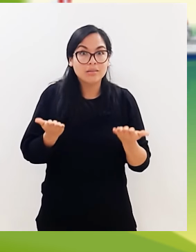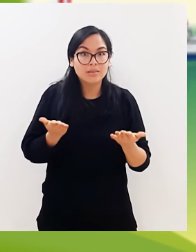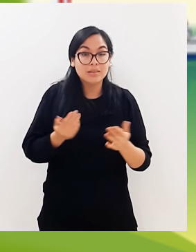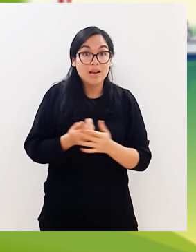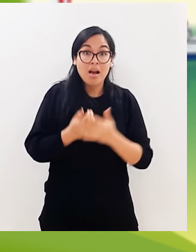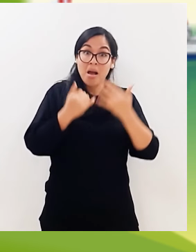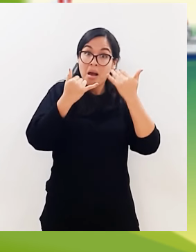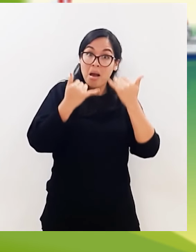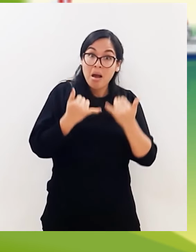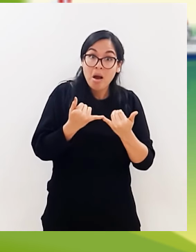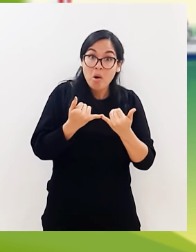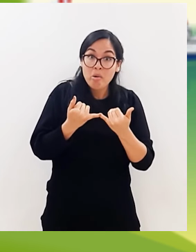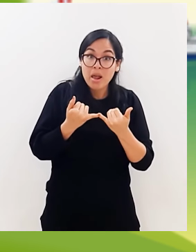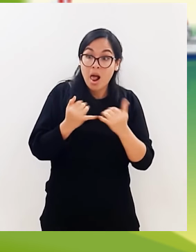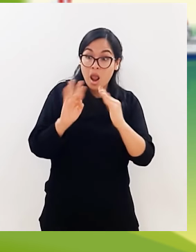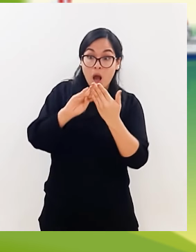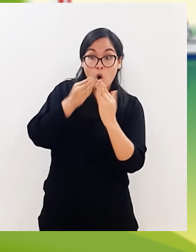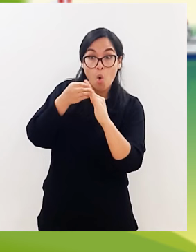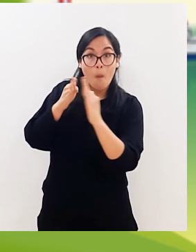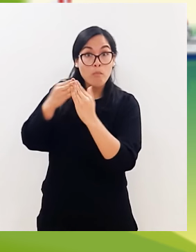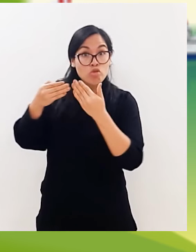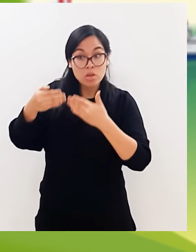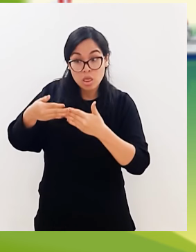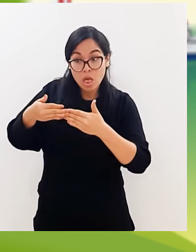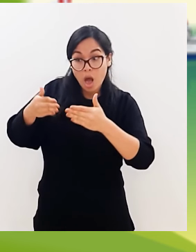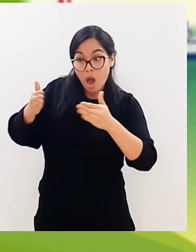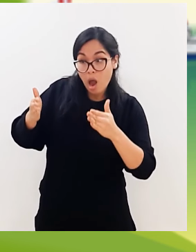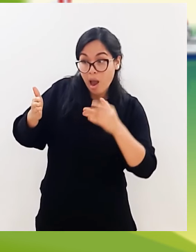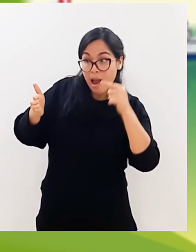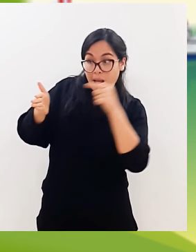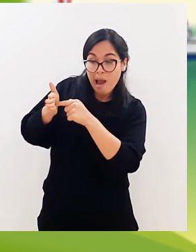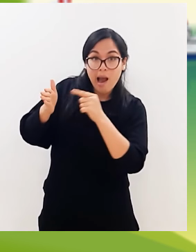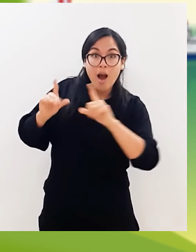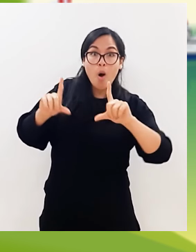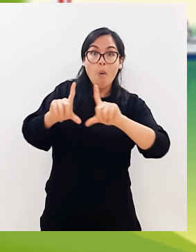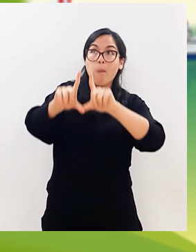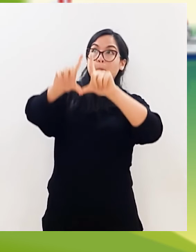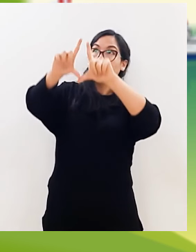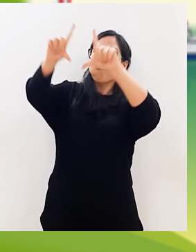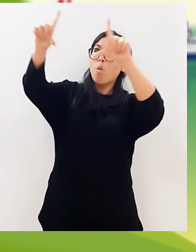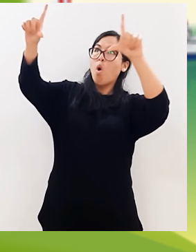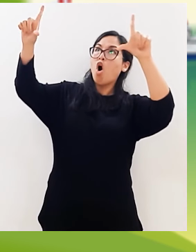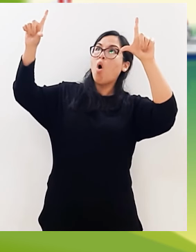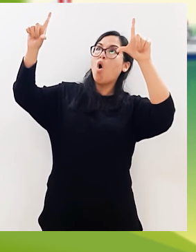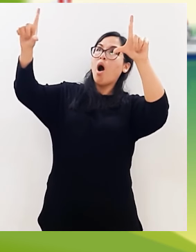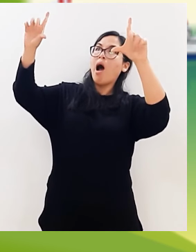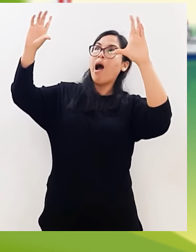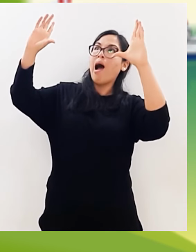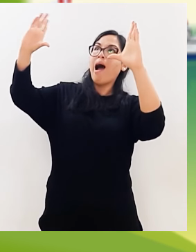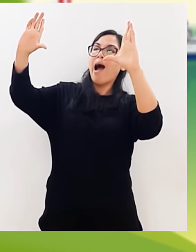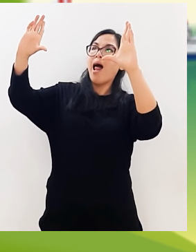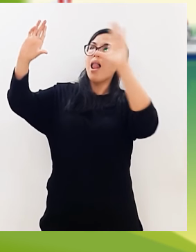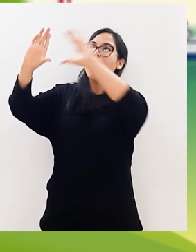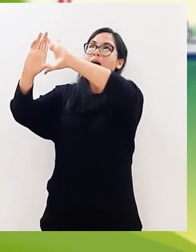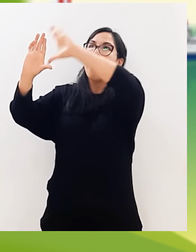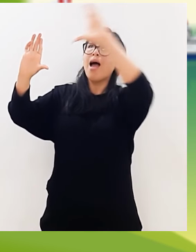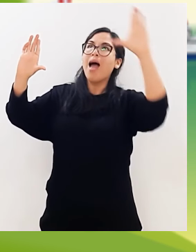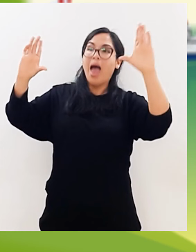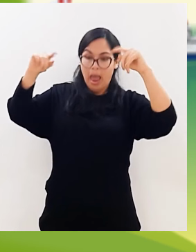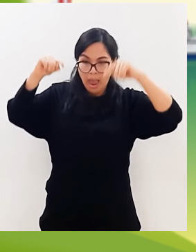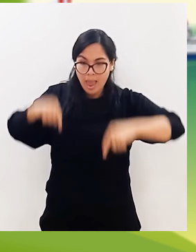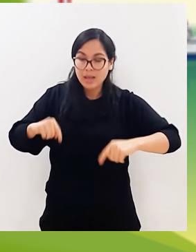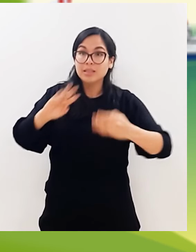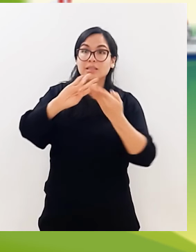Si a la entrada de la comunidad Colocamos un gran cartel que diga En